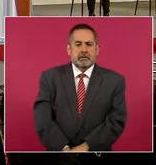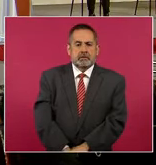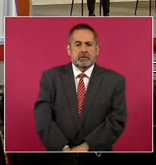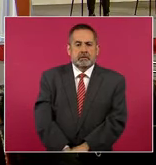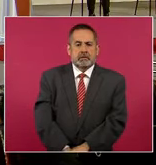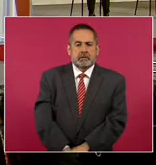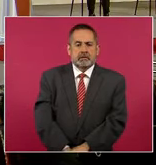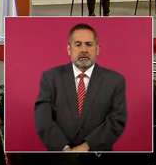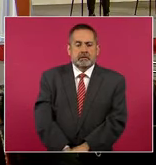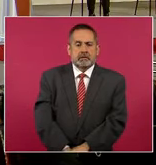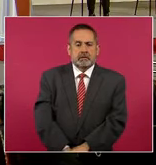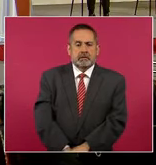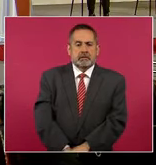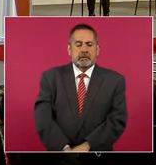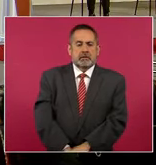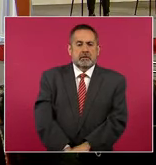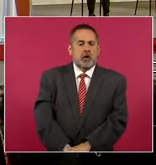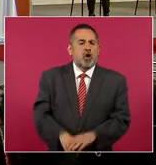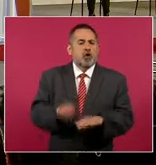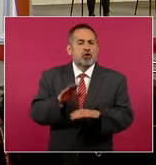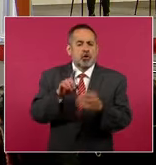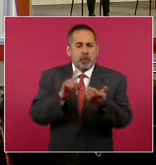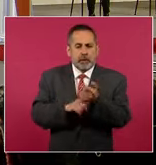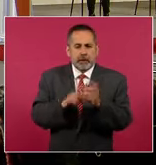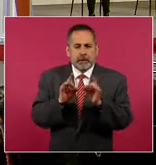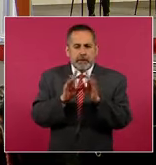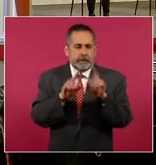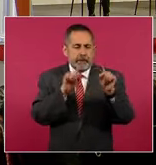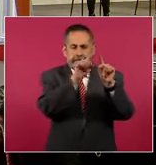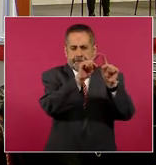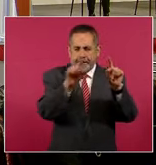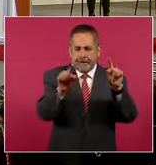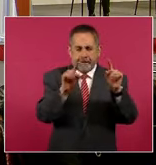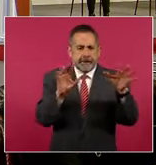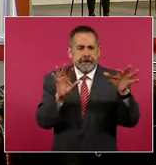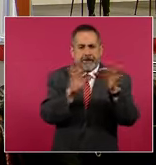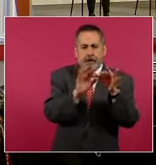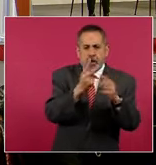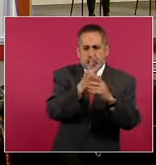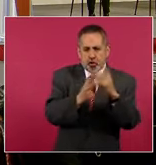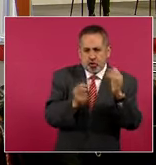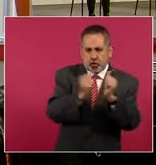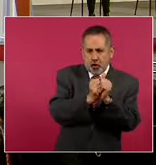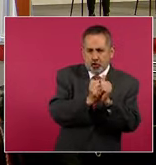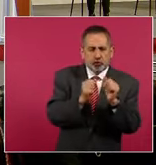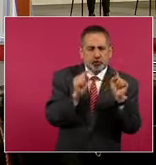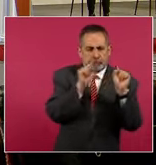En lo que corresponde a las actividades de intercepción, ¿qué hacemos? Se determina